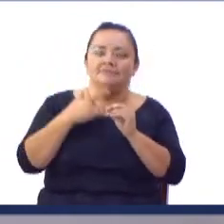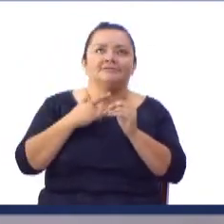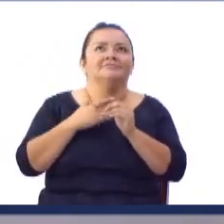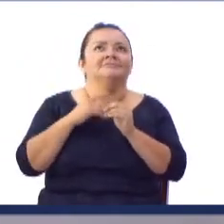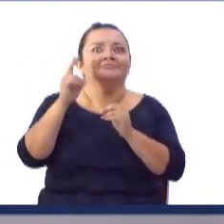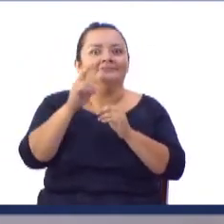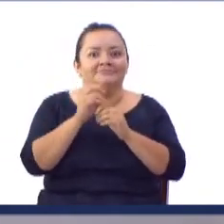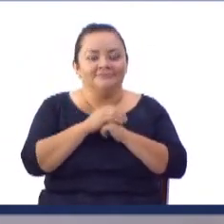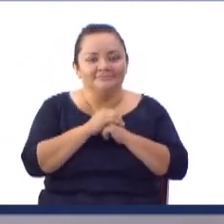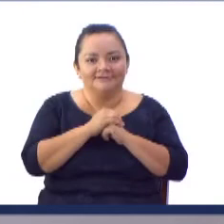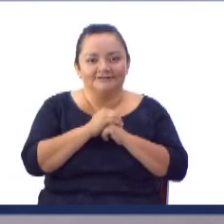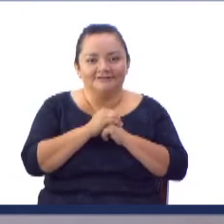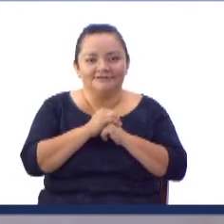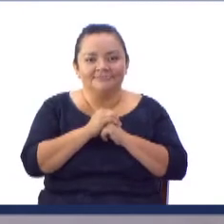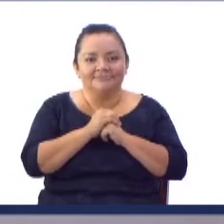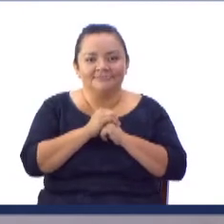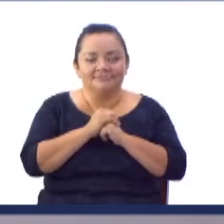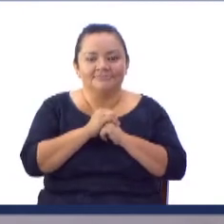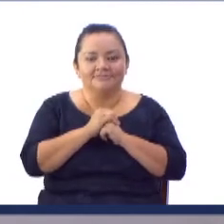algo